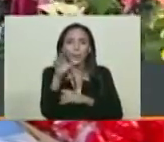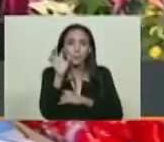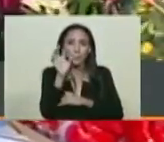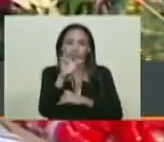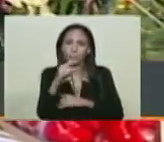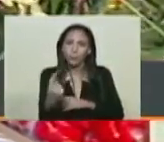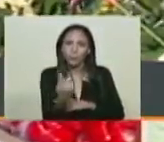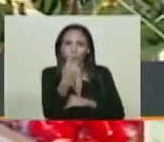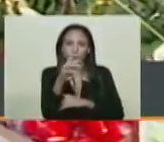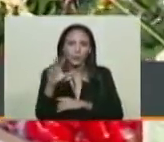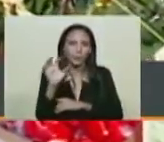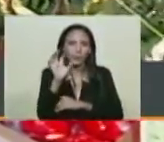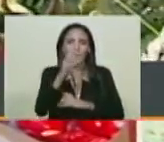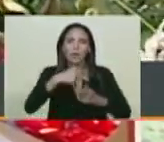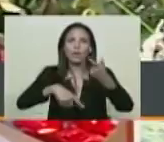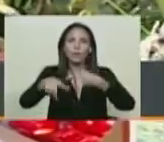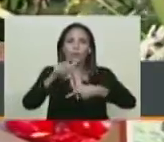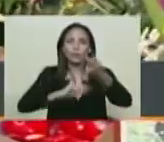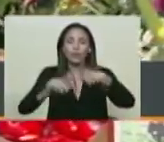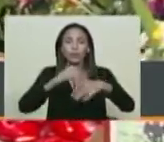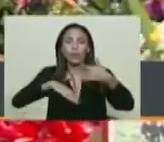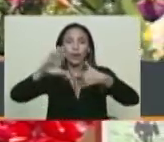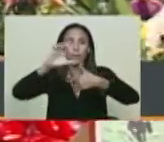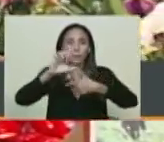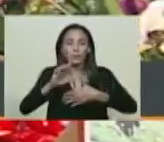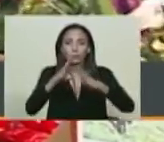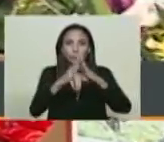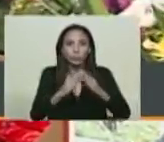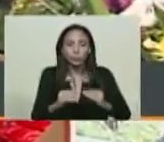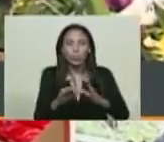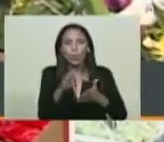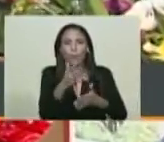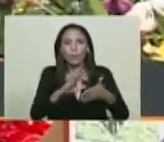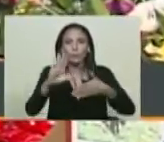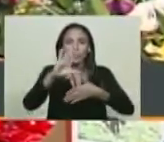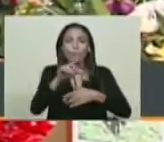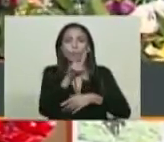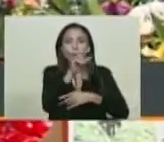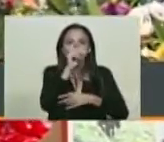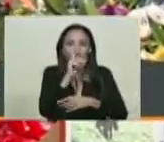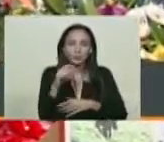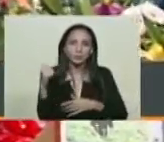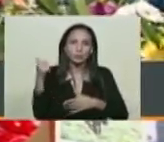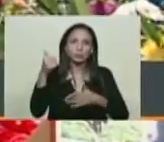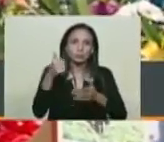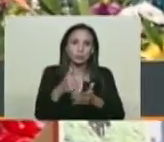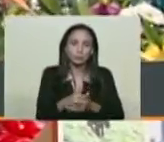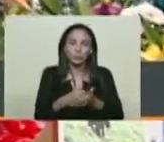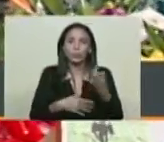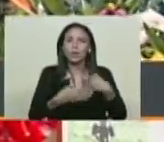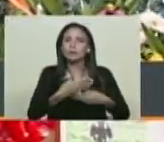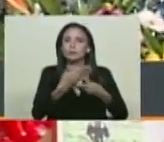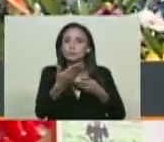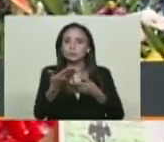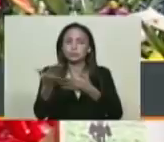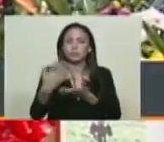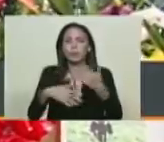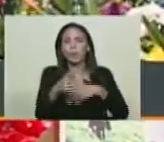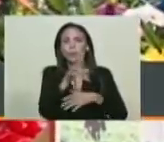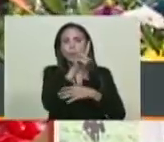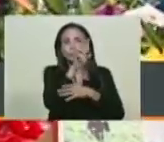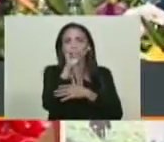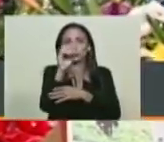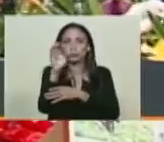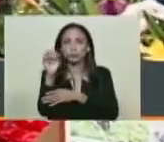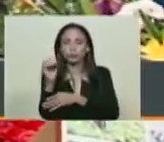país exportador de América en tan solo 2 años, trayendo al país más de